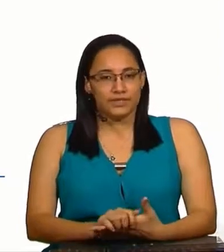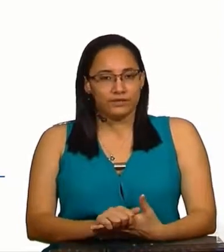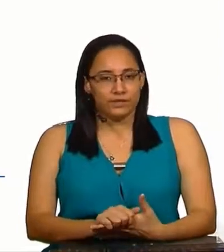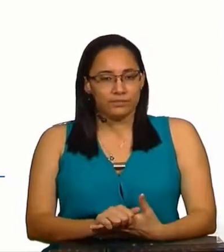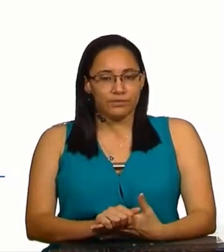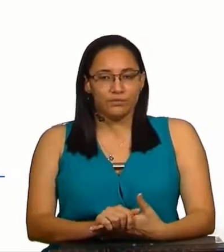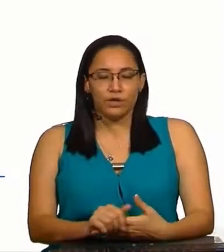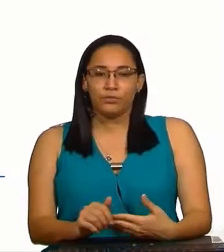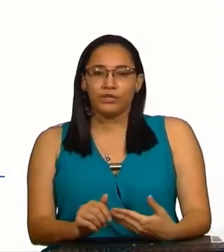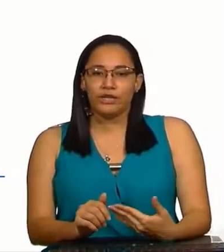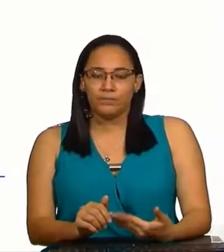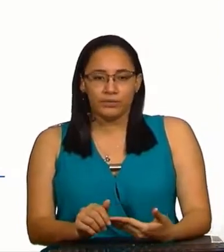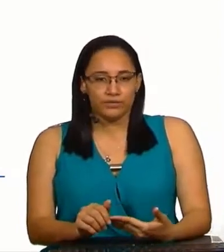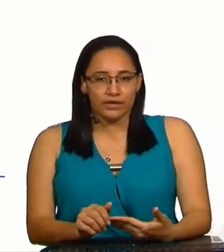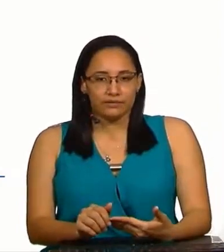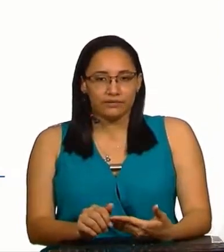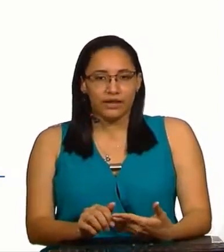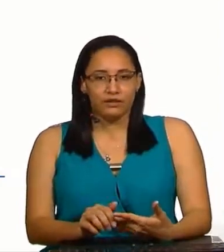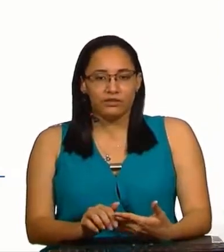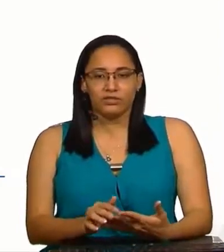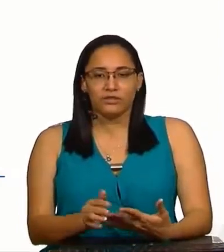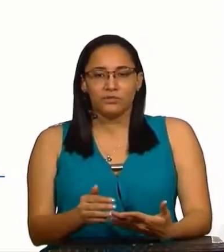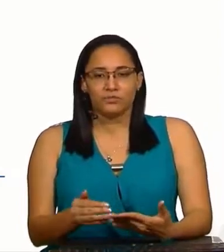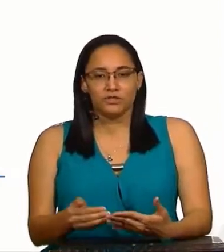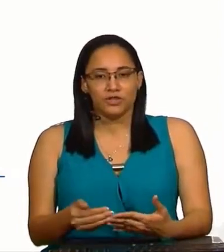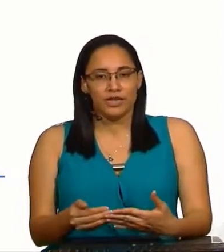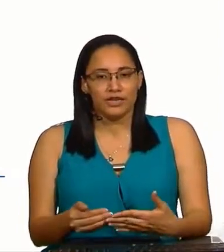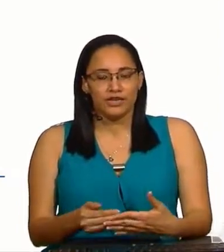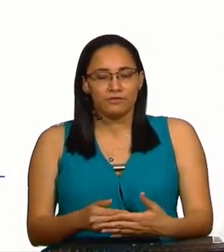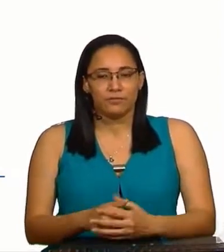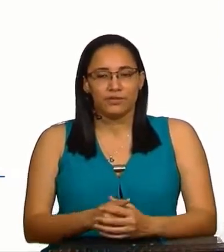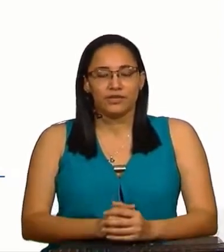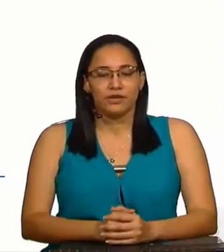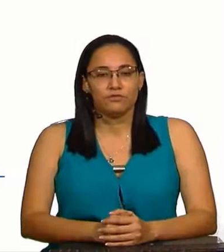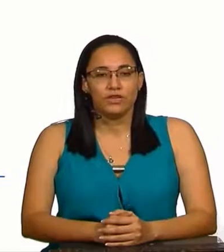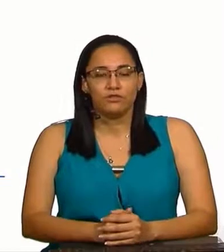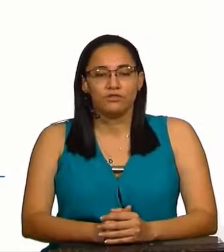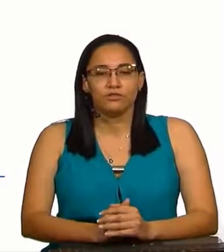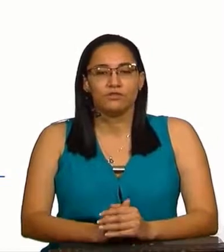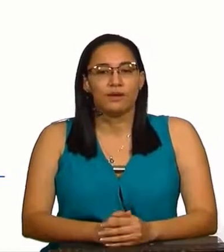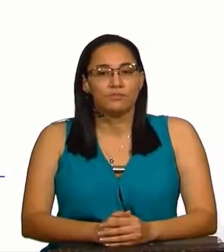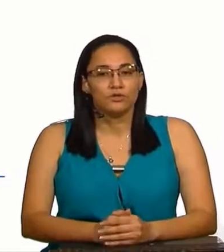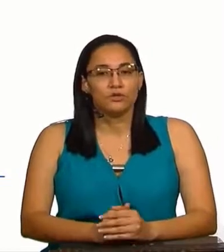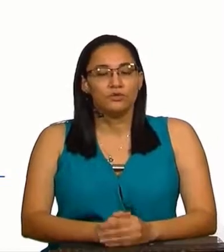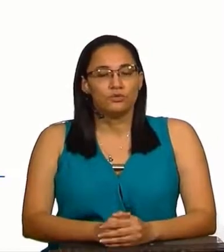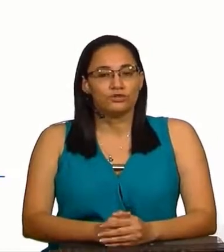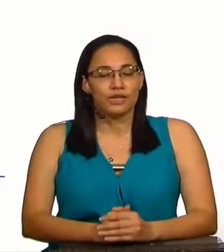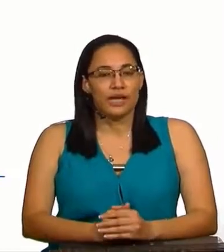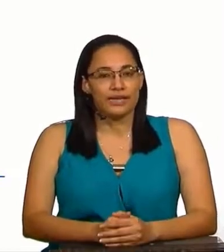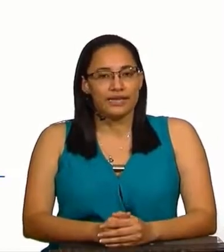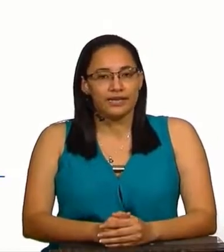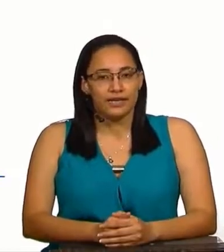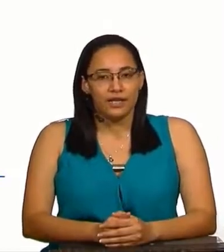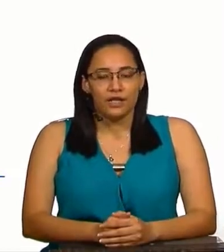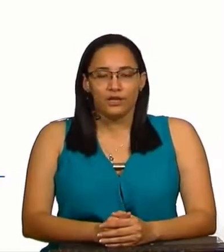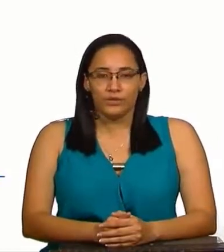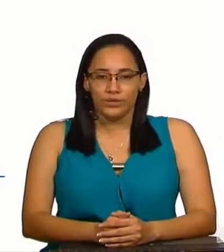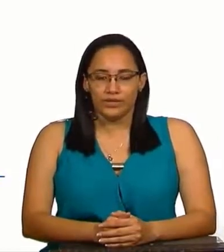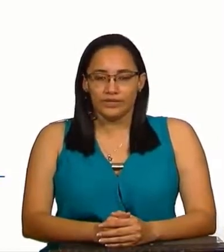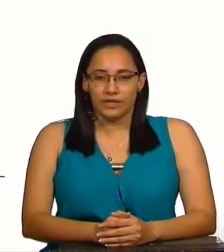¿Podría hacerte una pregunta o podría preguntarte algo? Tenemos la opción ahí en la forma de traducirlo. Entonces vamos todos juntos a